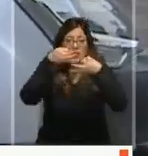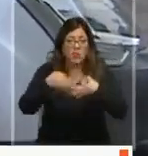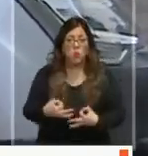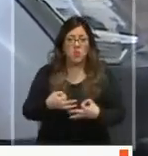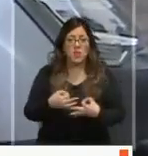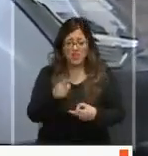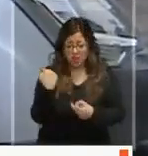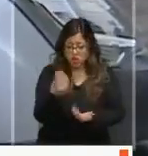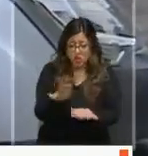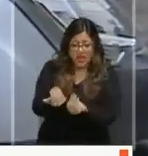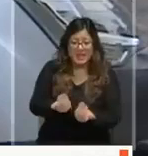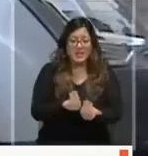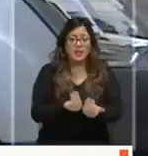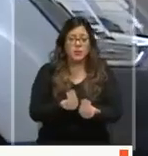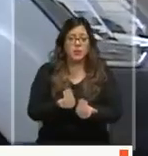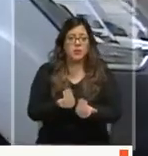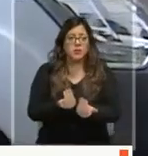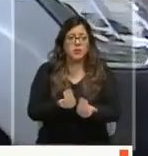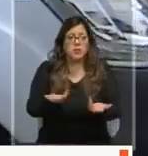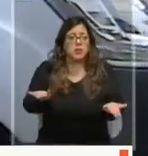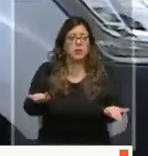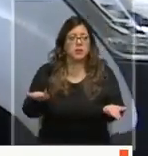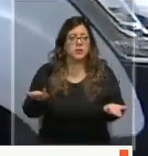nosotros necesitamos es